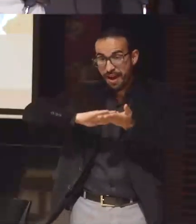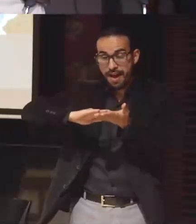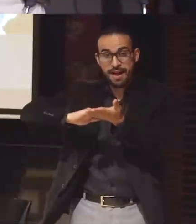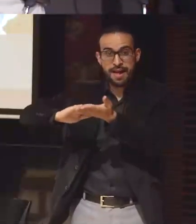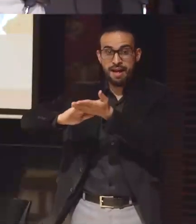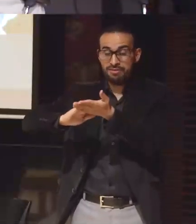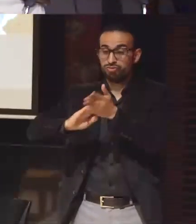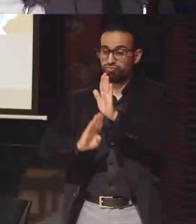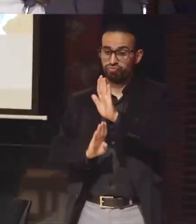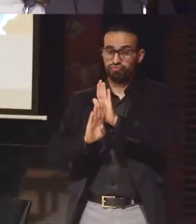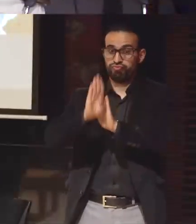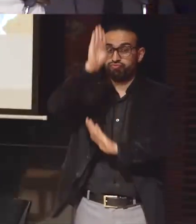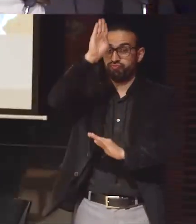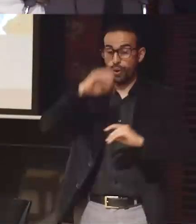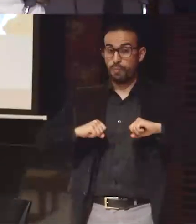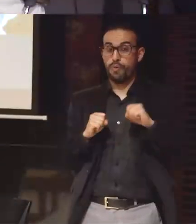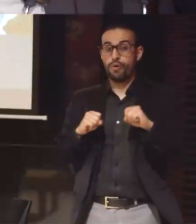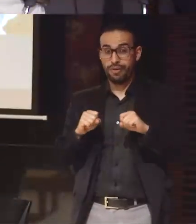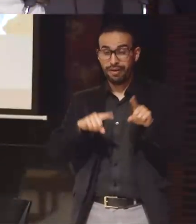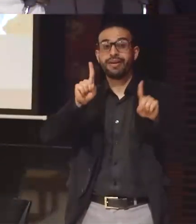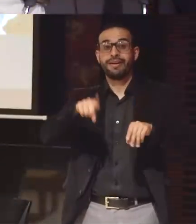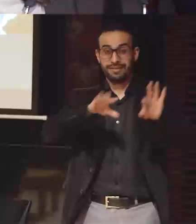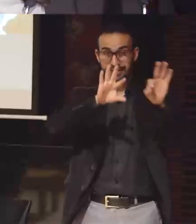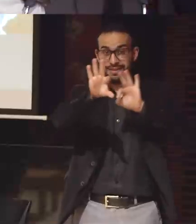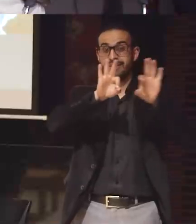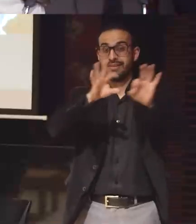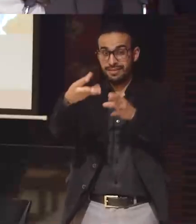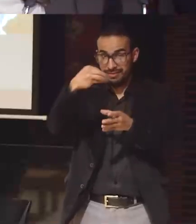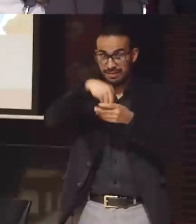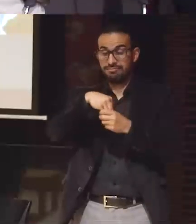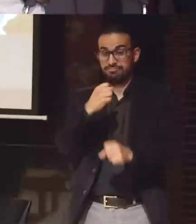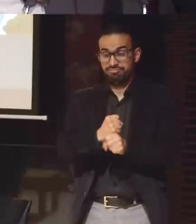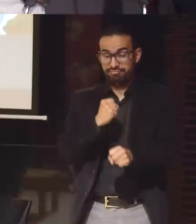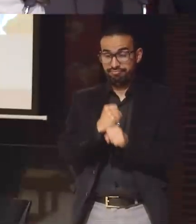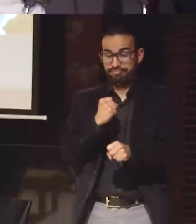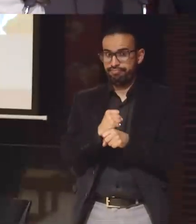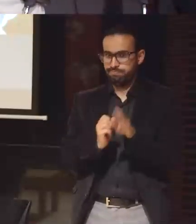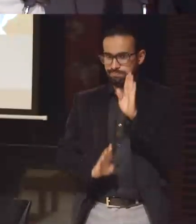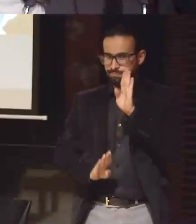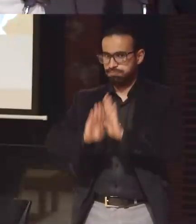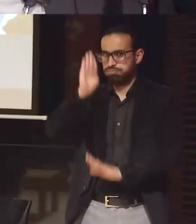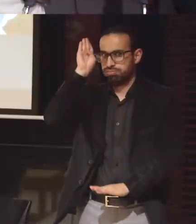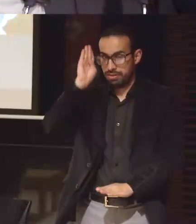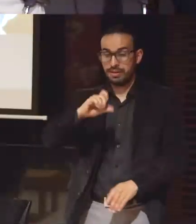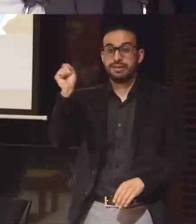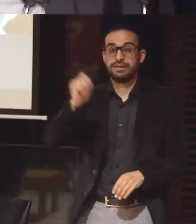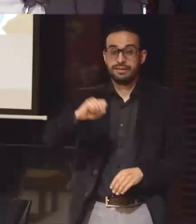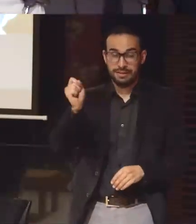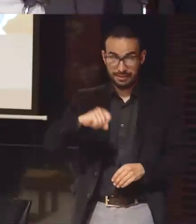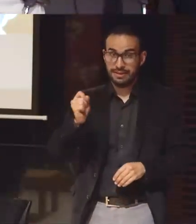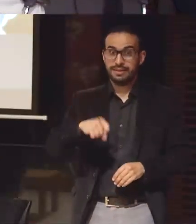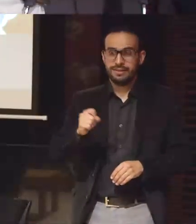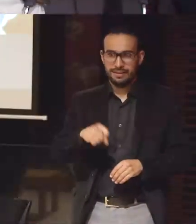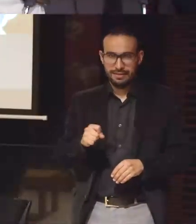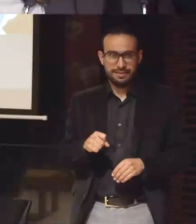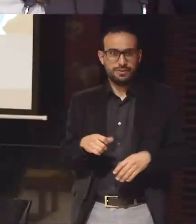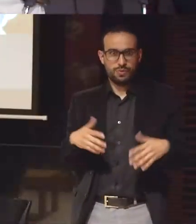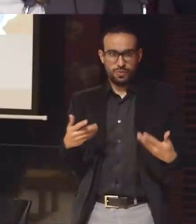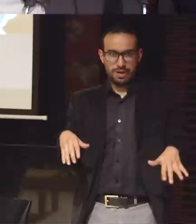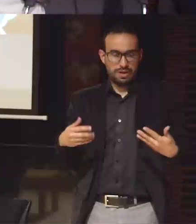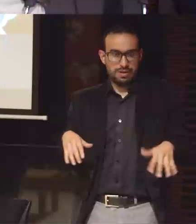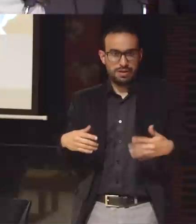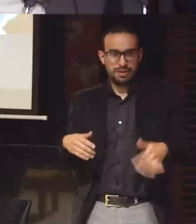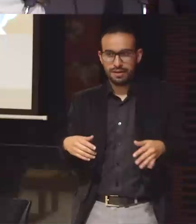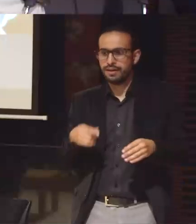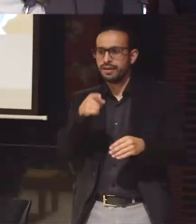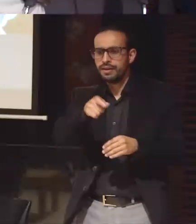pero brutal, en la empleabilidad para el desarrollo de la obra es muy grande. Es mucho más importante y más interesante cuando sabemos que quienes están siendo vinculados